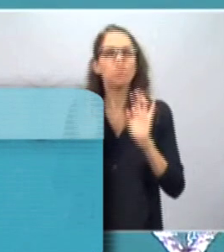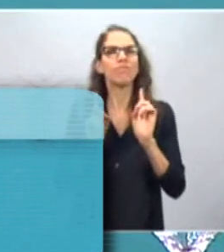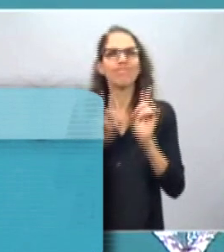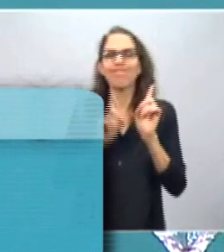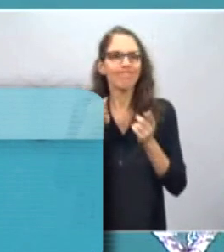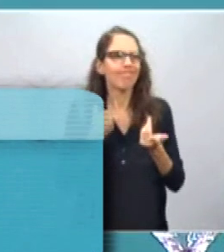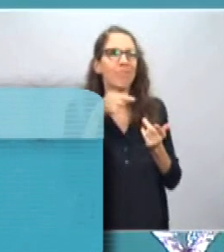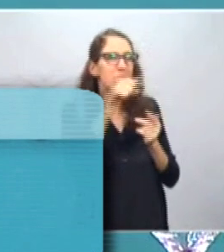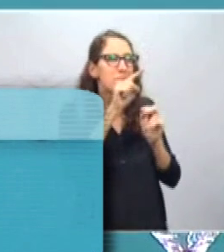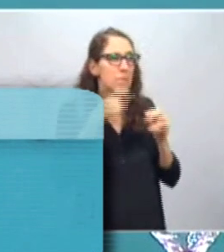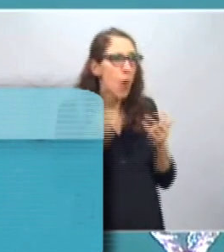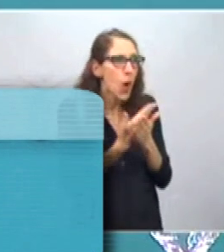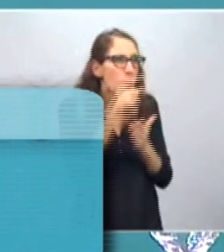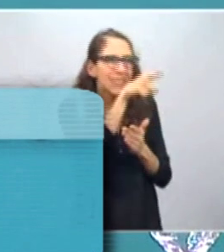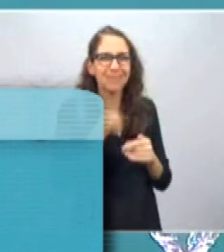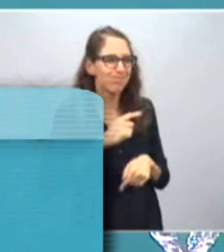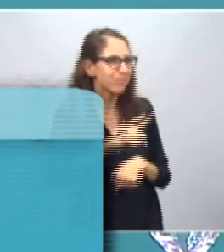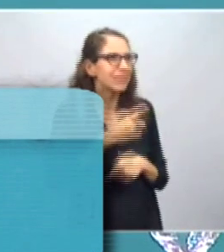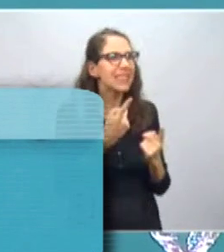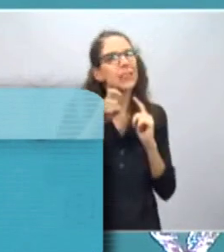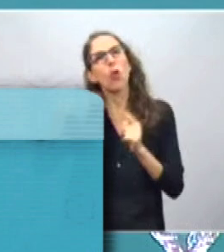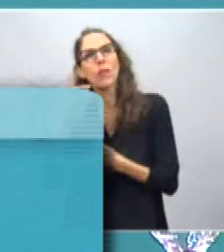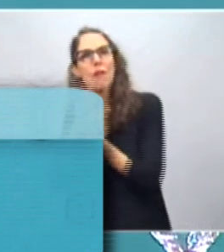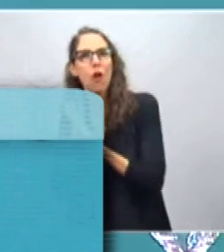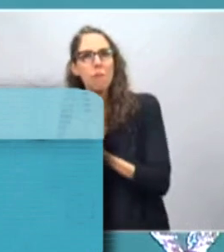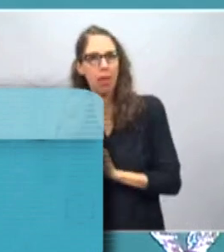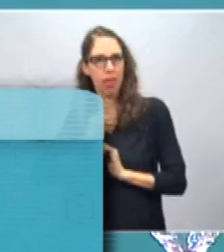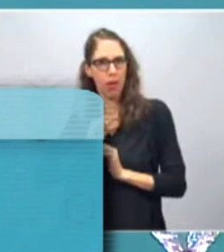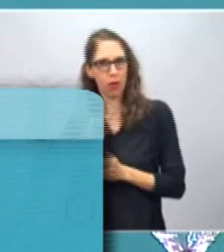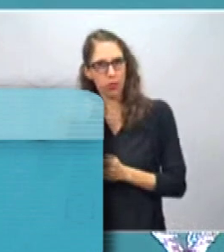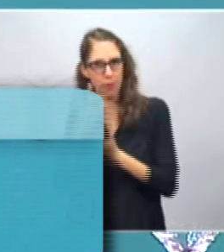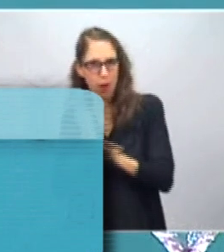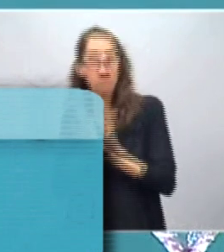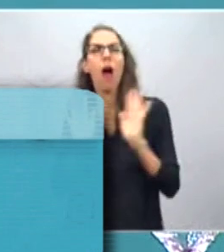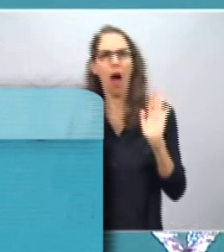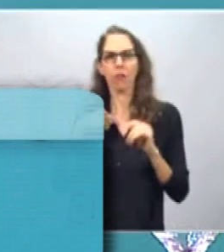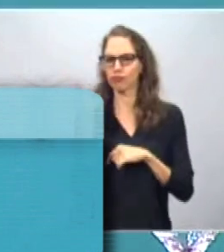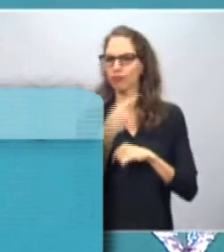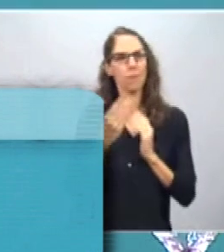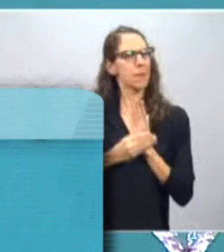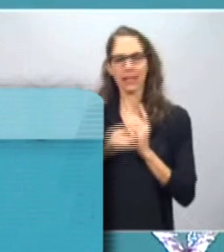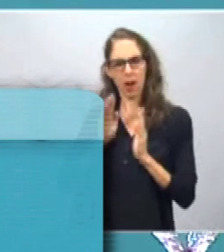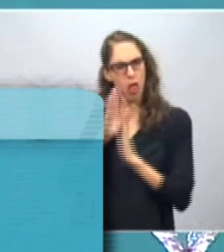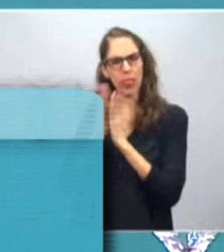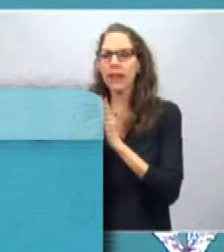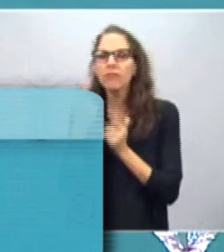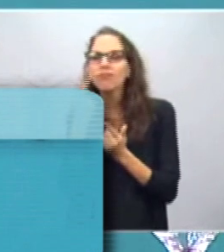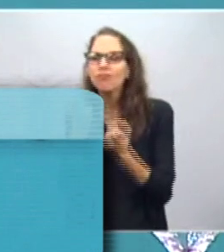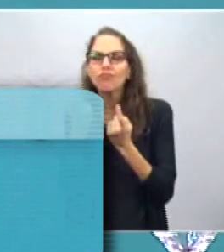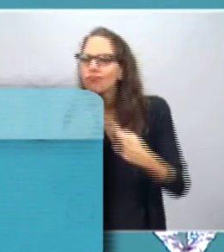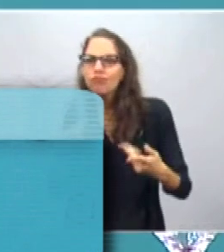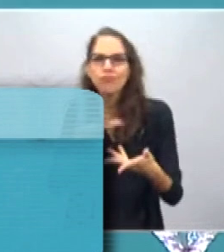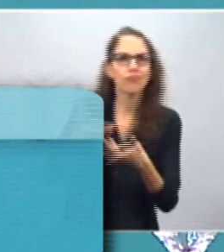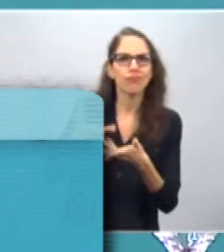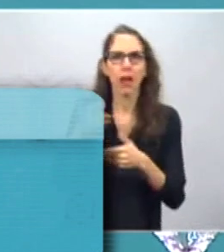necesario otro tipo de financiamiento, donde en esos casos los abordamos directamente desde el Ministerio y que tienen que ver